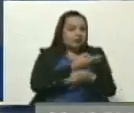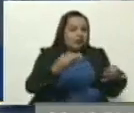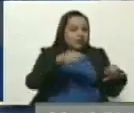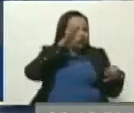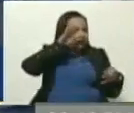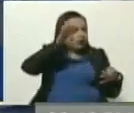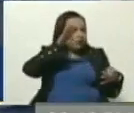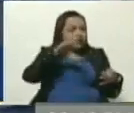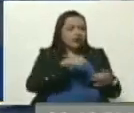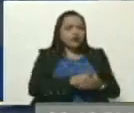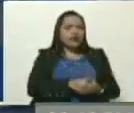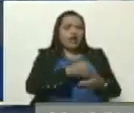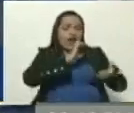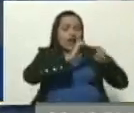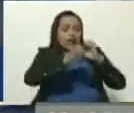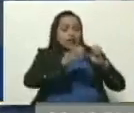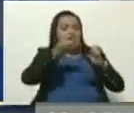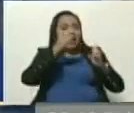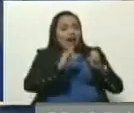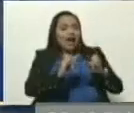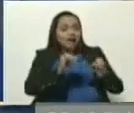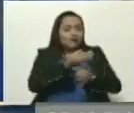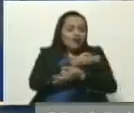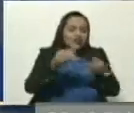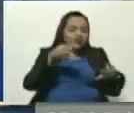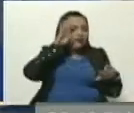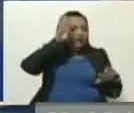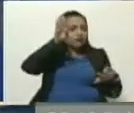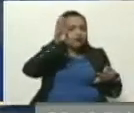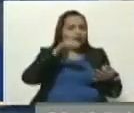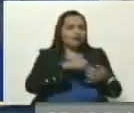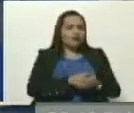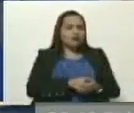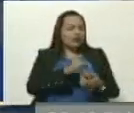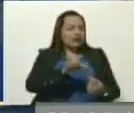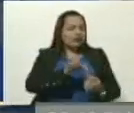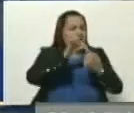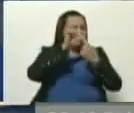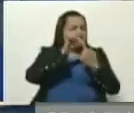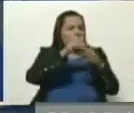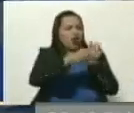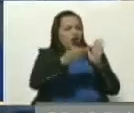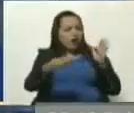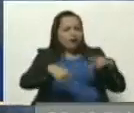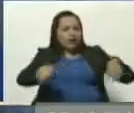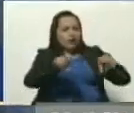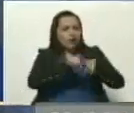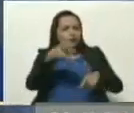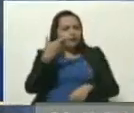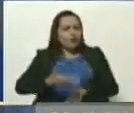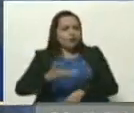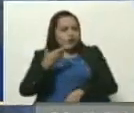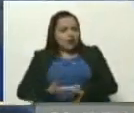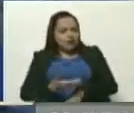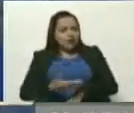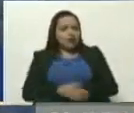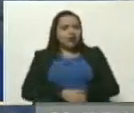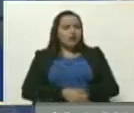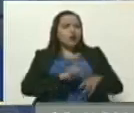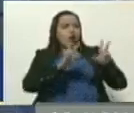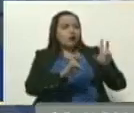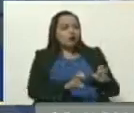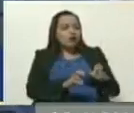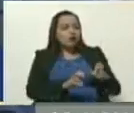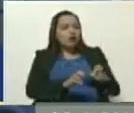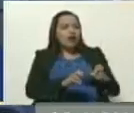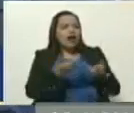frase, que la ética sea la estética del futuro. Tomemos eso como un referente importante para las nuevas